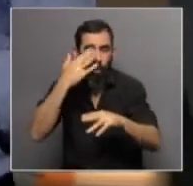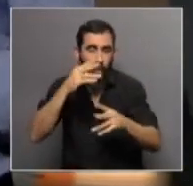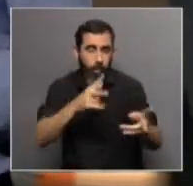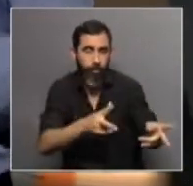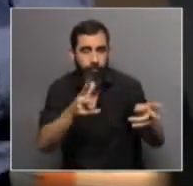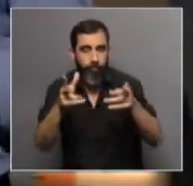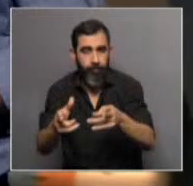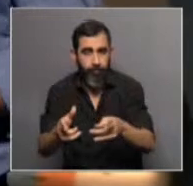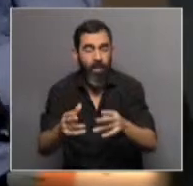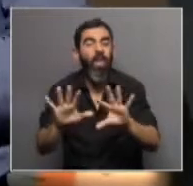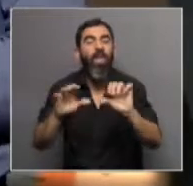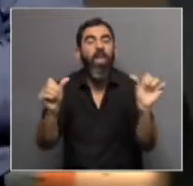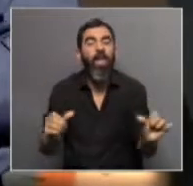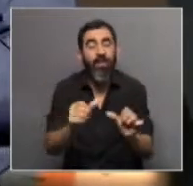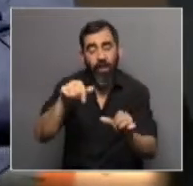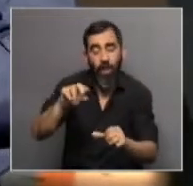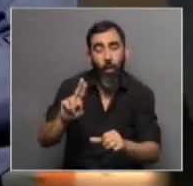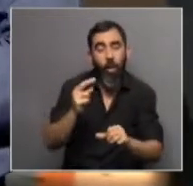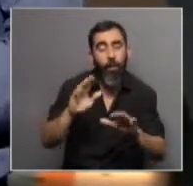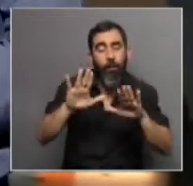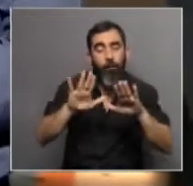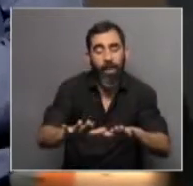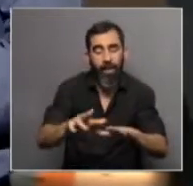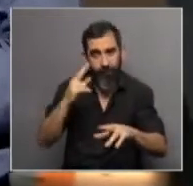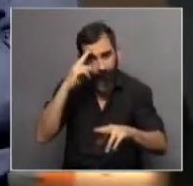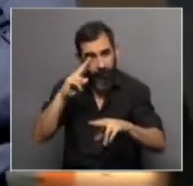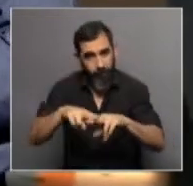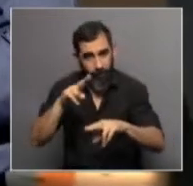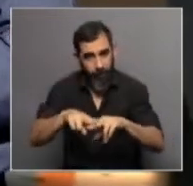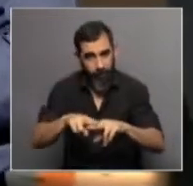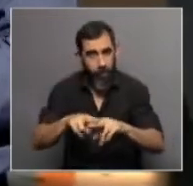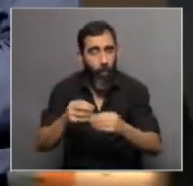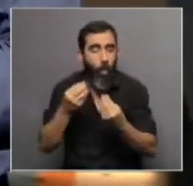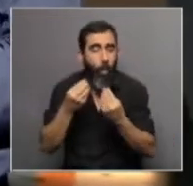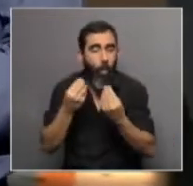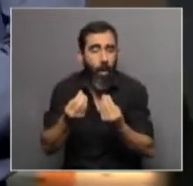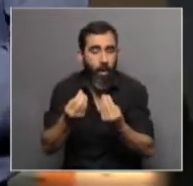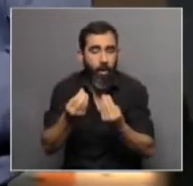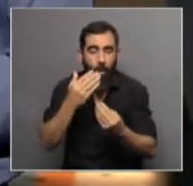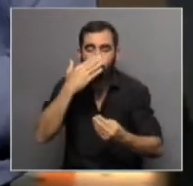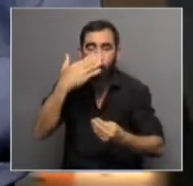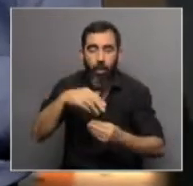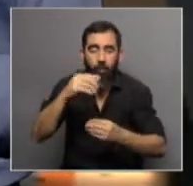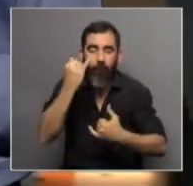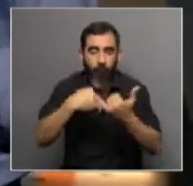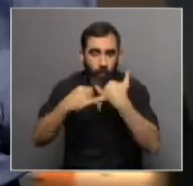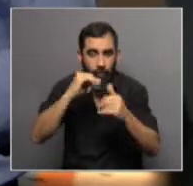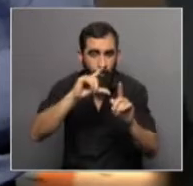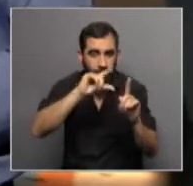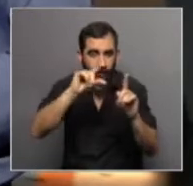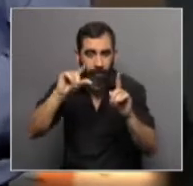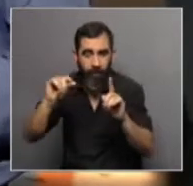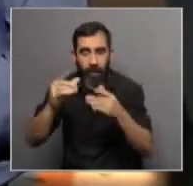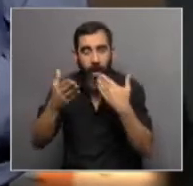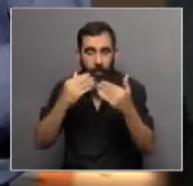periodo. ¿Qué se hace en nuestro país para detener a esta enfermedad? ¿Cuáles son los últimos datos estadísticos? De